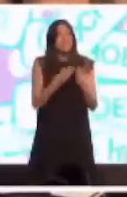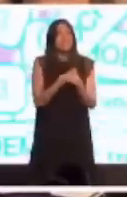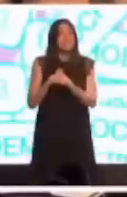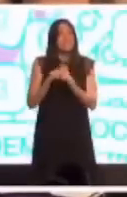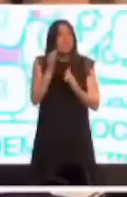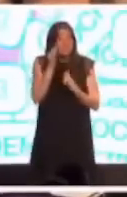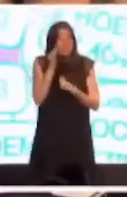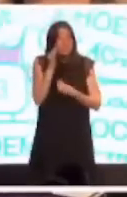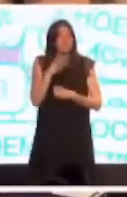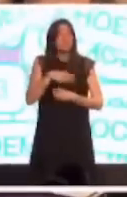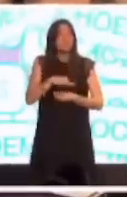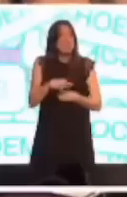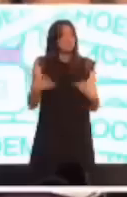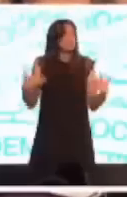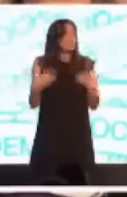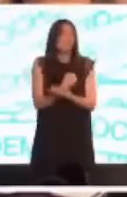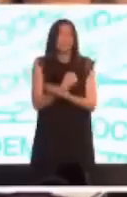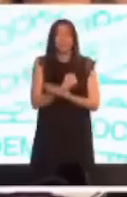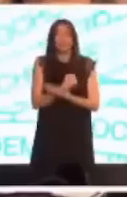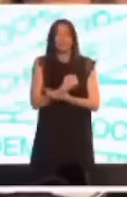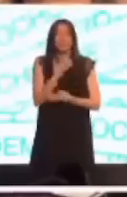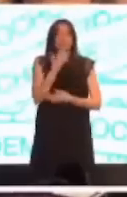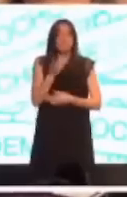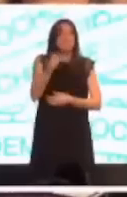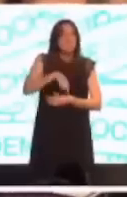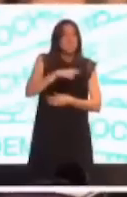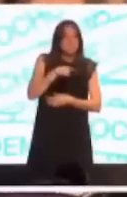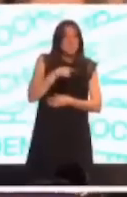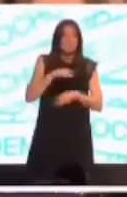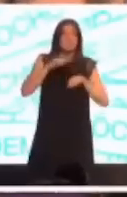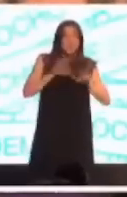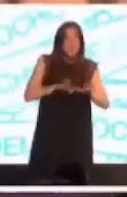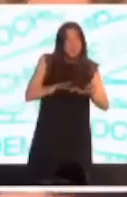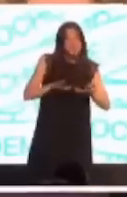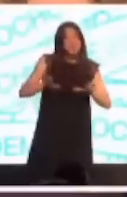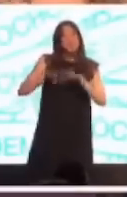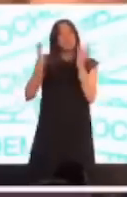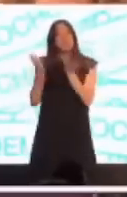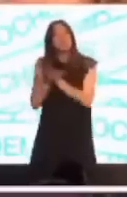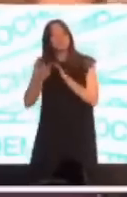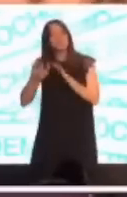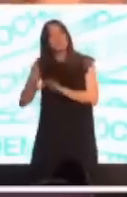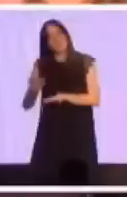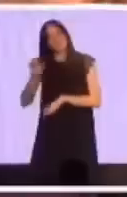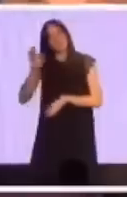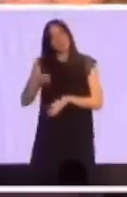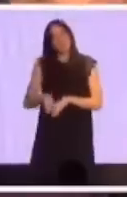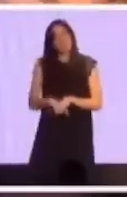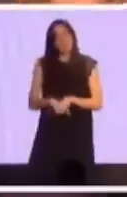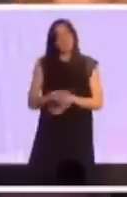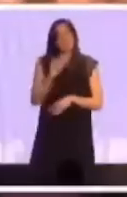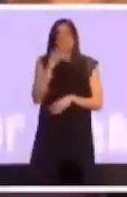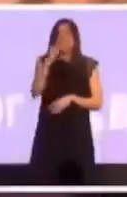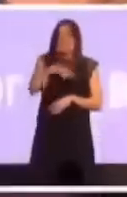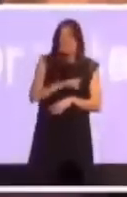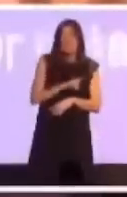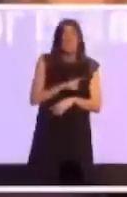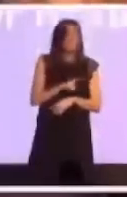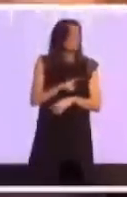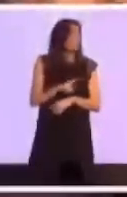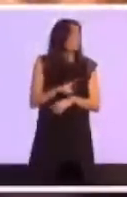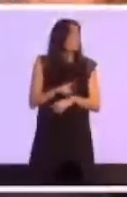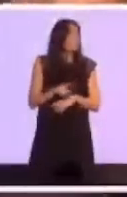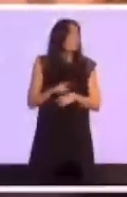podemos con todo que si nosotras paramos para el mundo y que vamos a dar solo